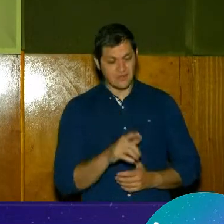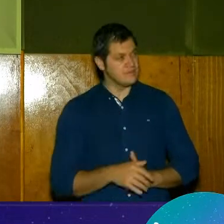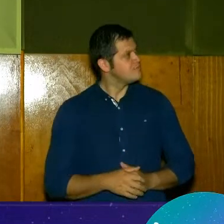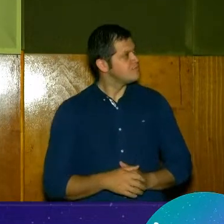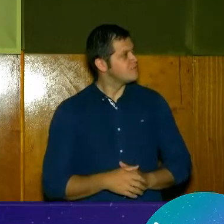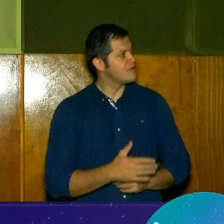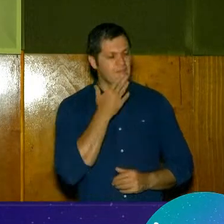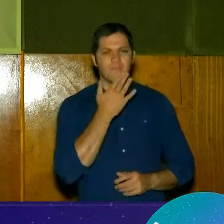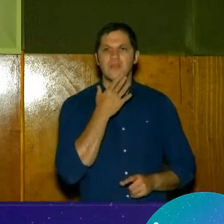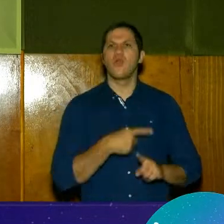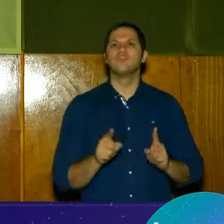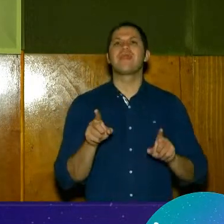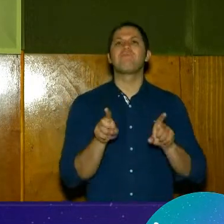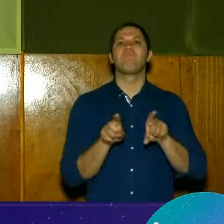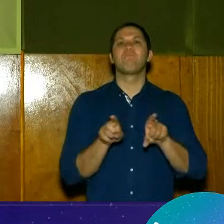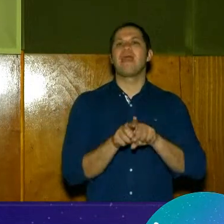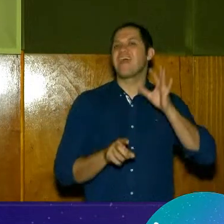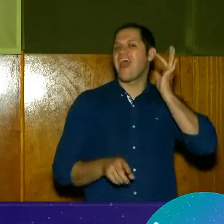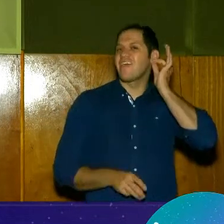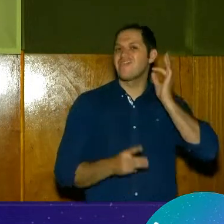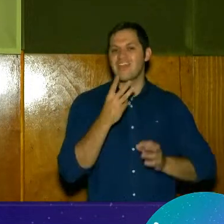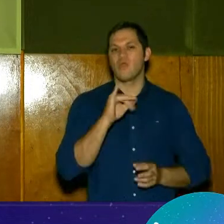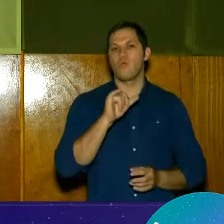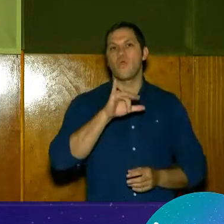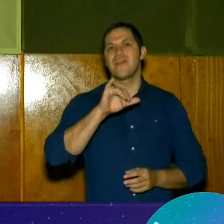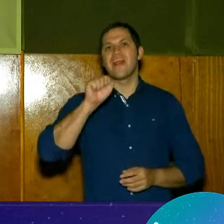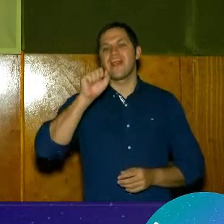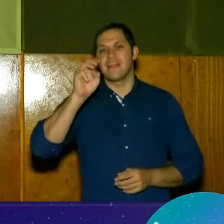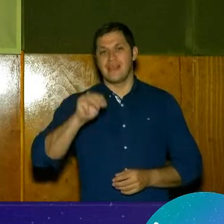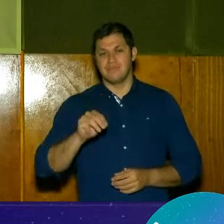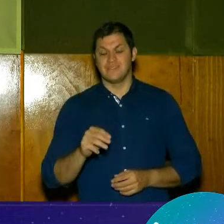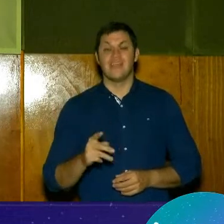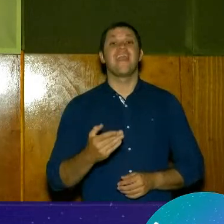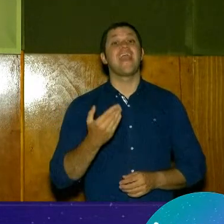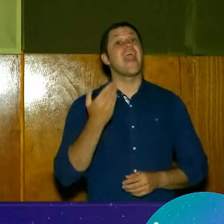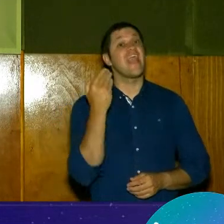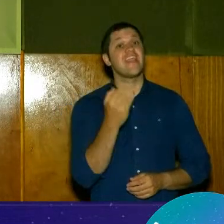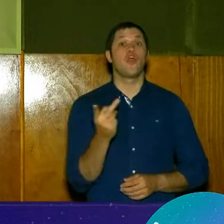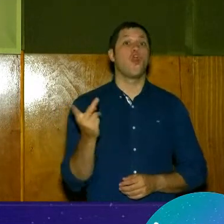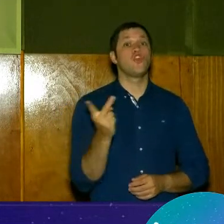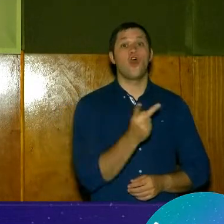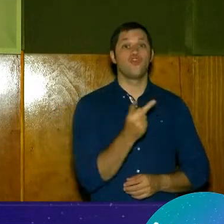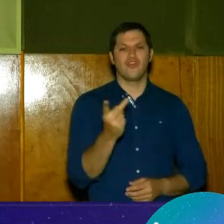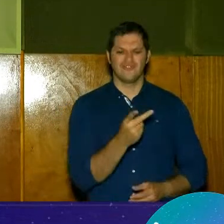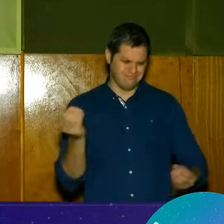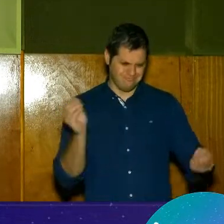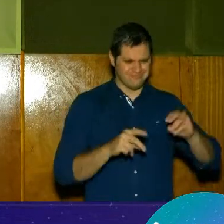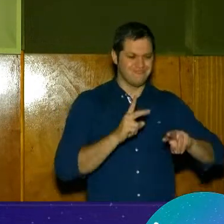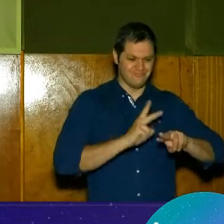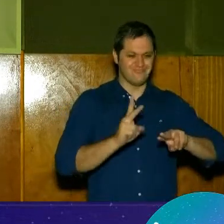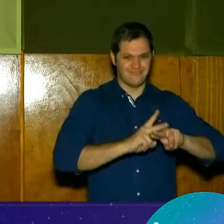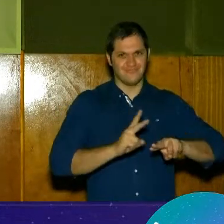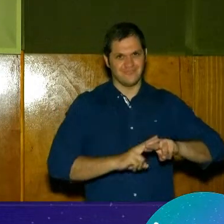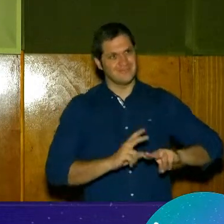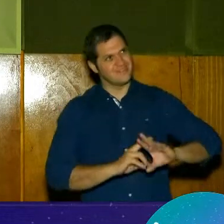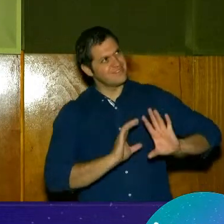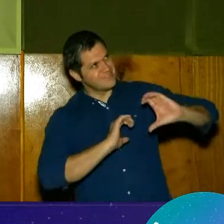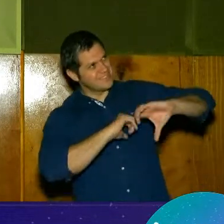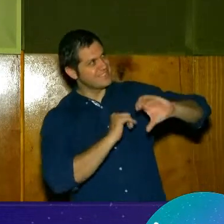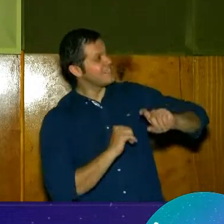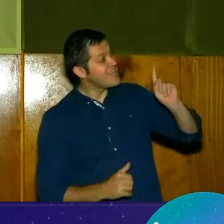ahora van a ver por qué me confundí porque aparece caroline herschel que es hermana de william